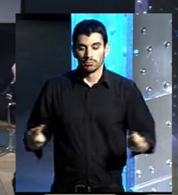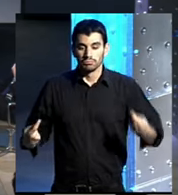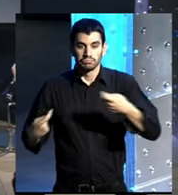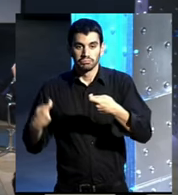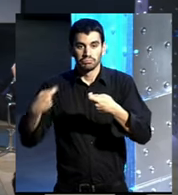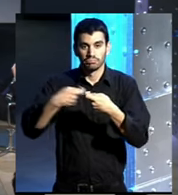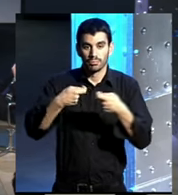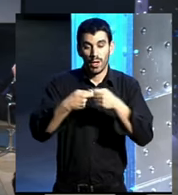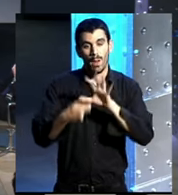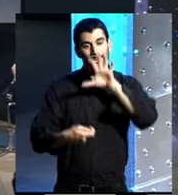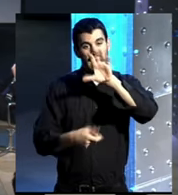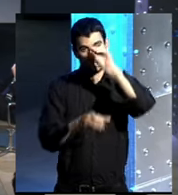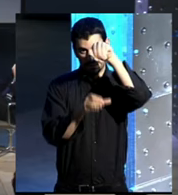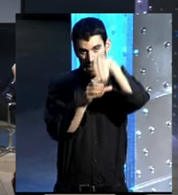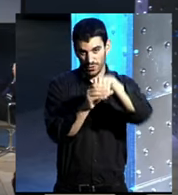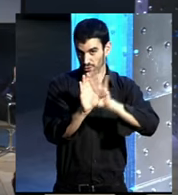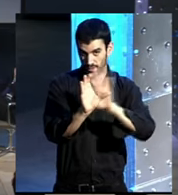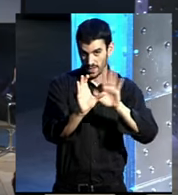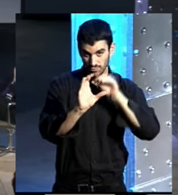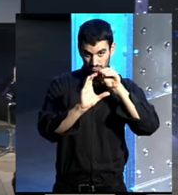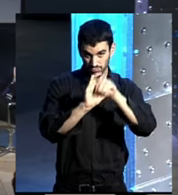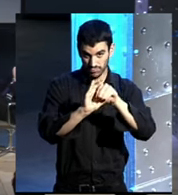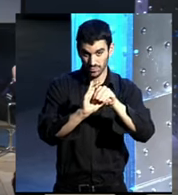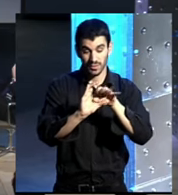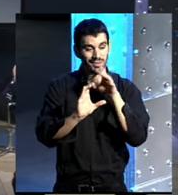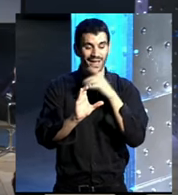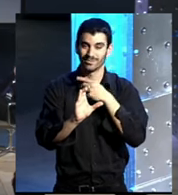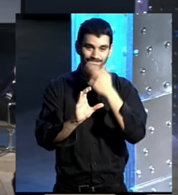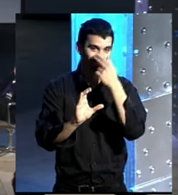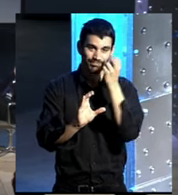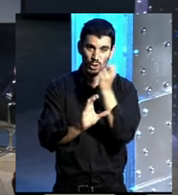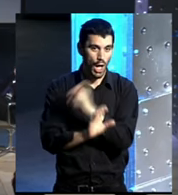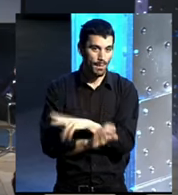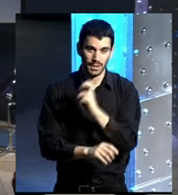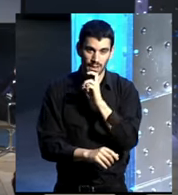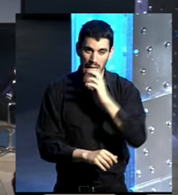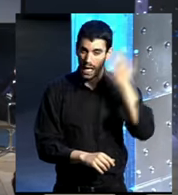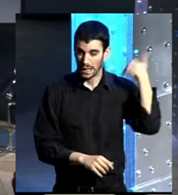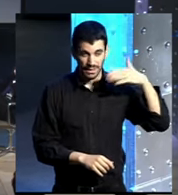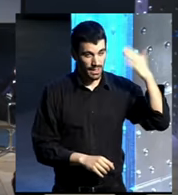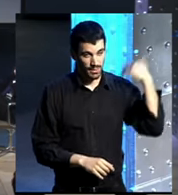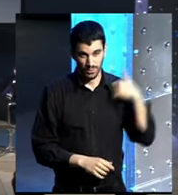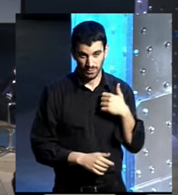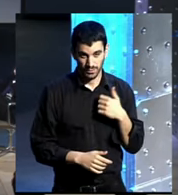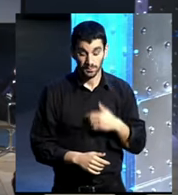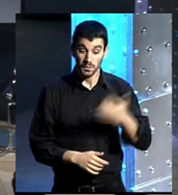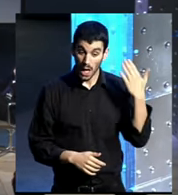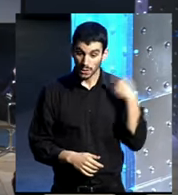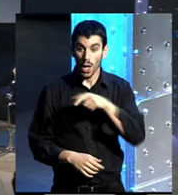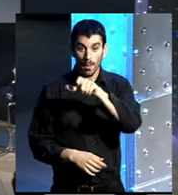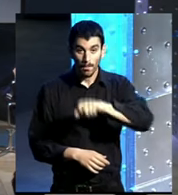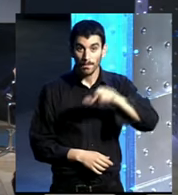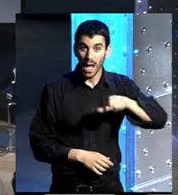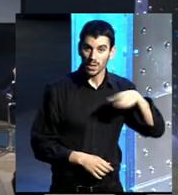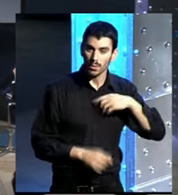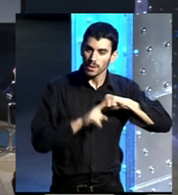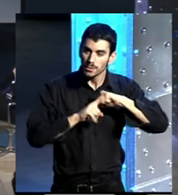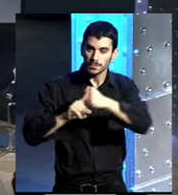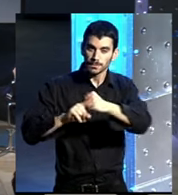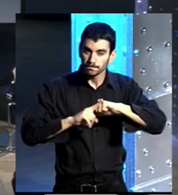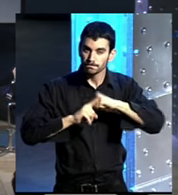nacional sea un concepto obsoleto. Antes la sociedad civil ejercía presión y desde la política se